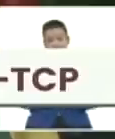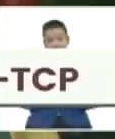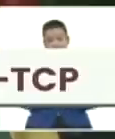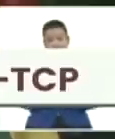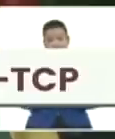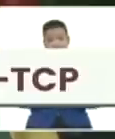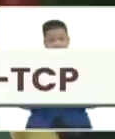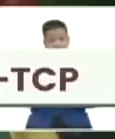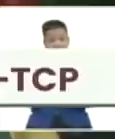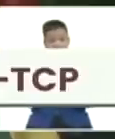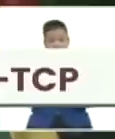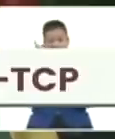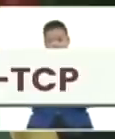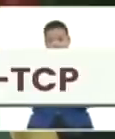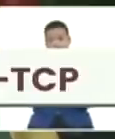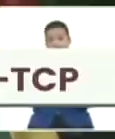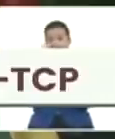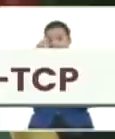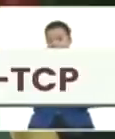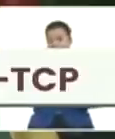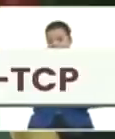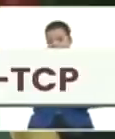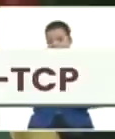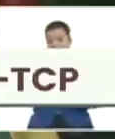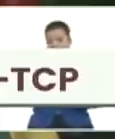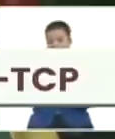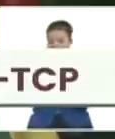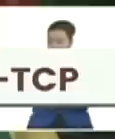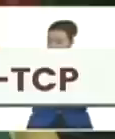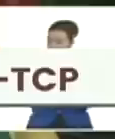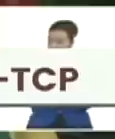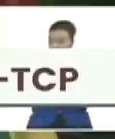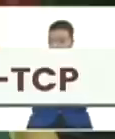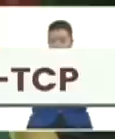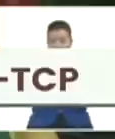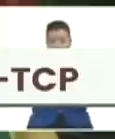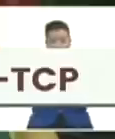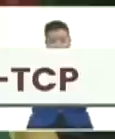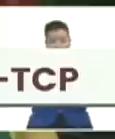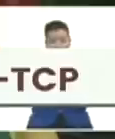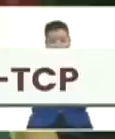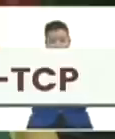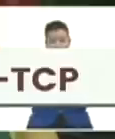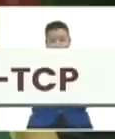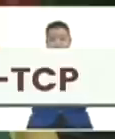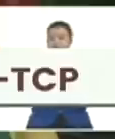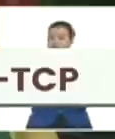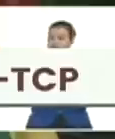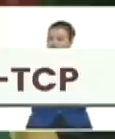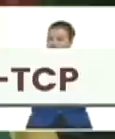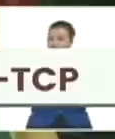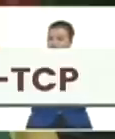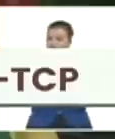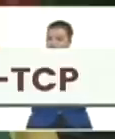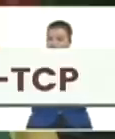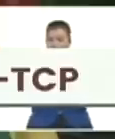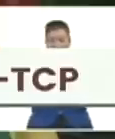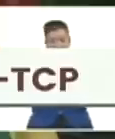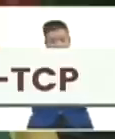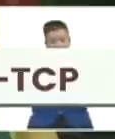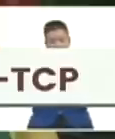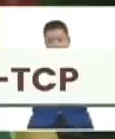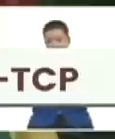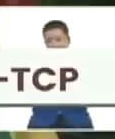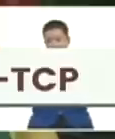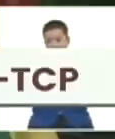ALBA, alianza que ha resistido y seguirá resistiendo todos los embates imperialistas, caminamos firmes